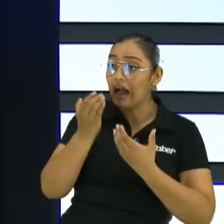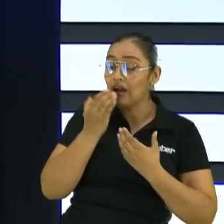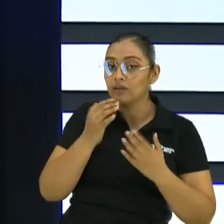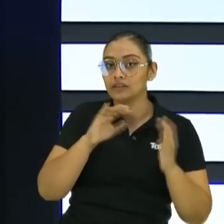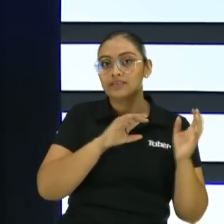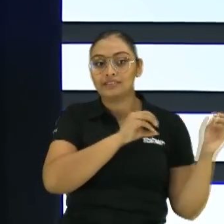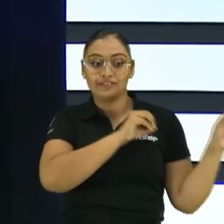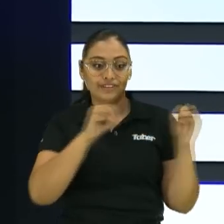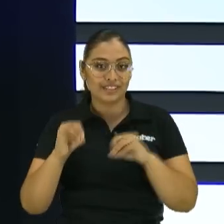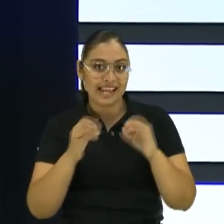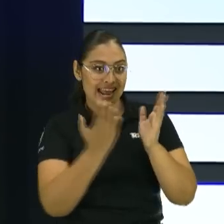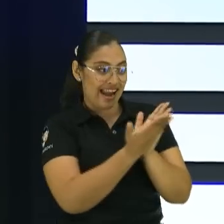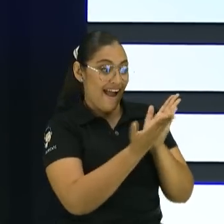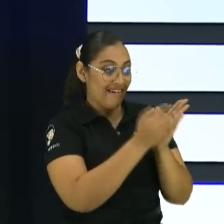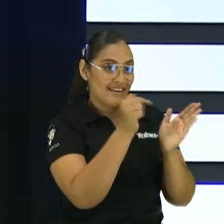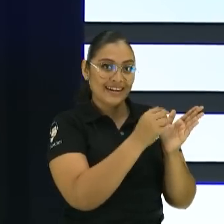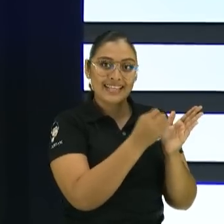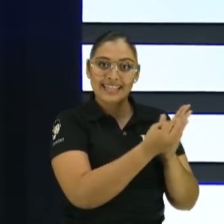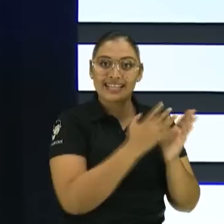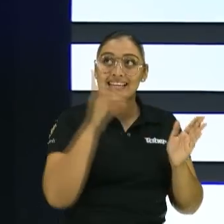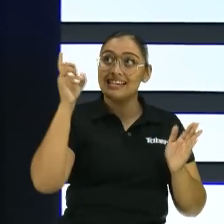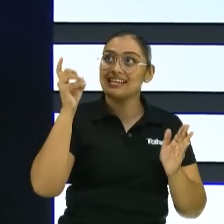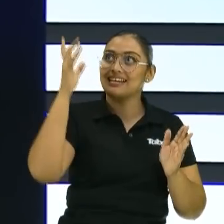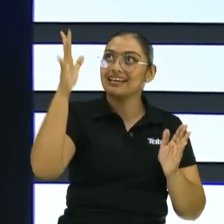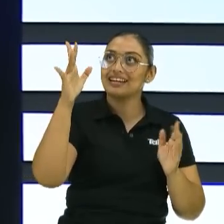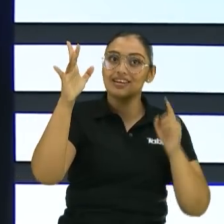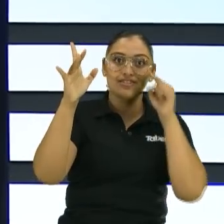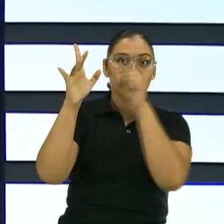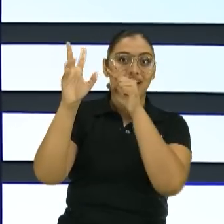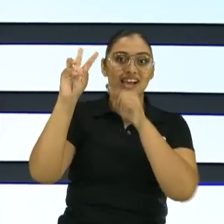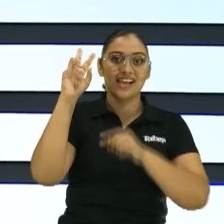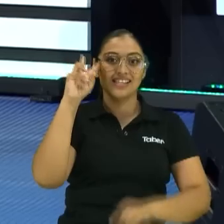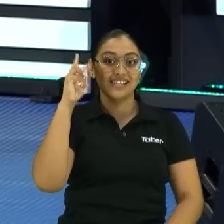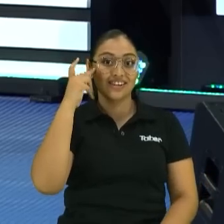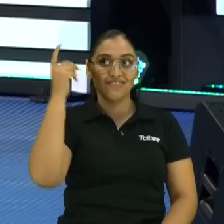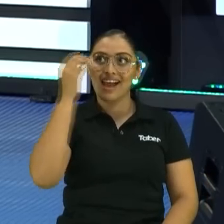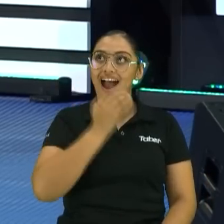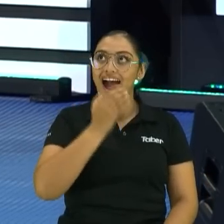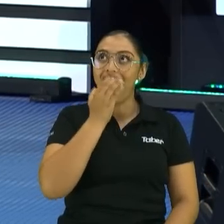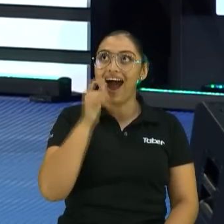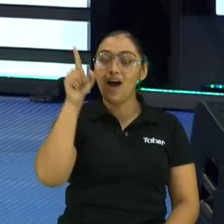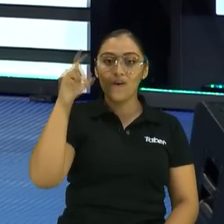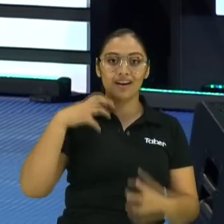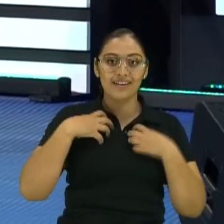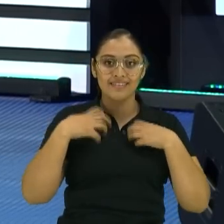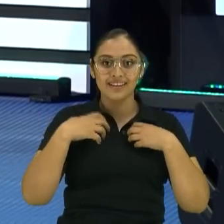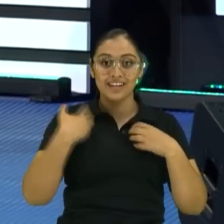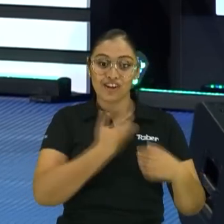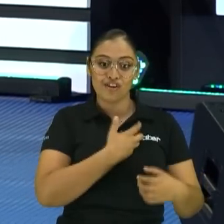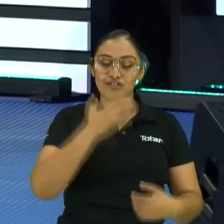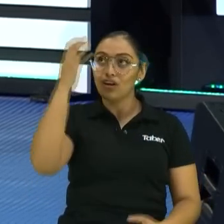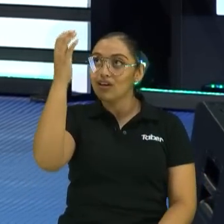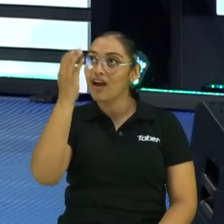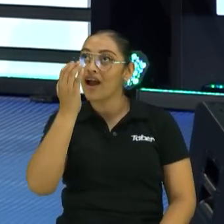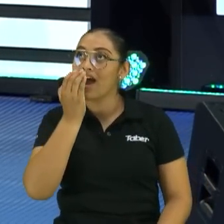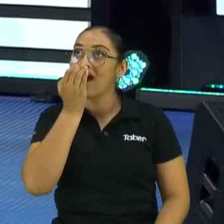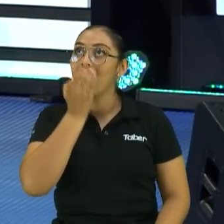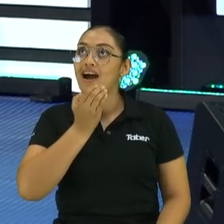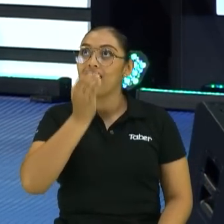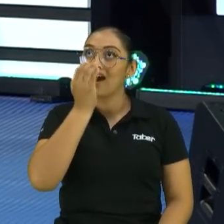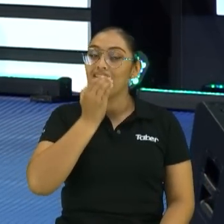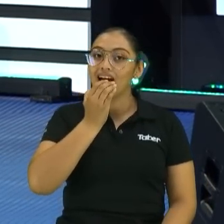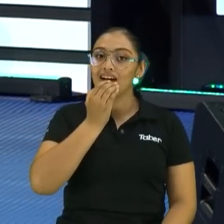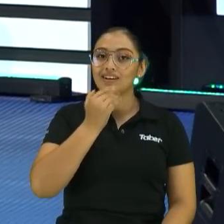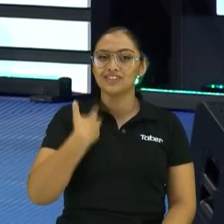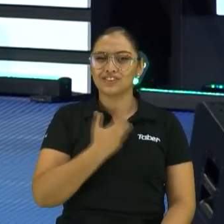la Biblia dice que aquel que bebe del agua de vida no tendrá hambre ni sed jamás hubo un Corito maravilloso que el coro